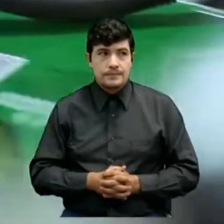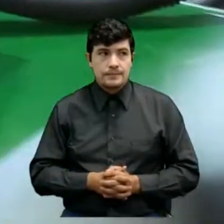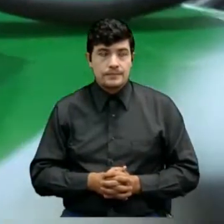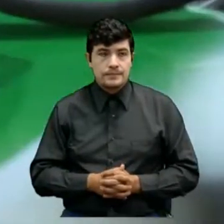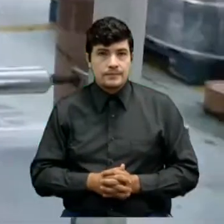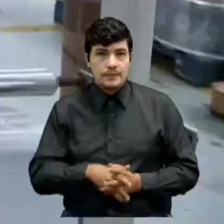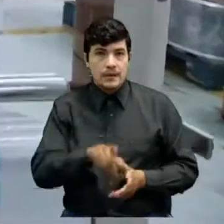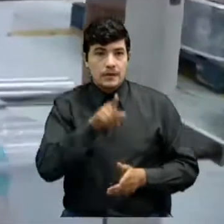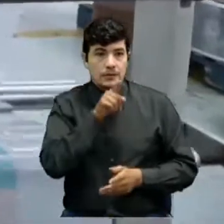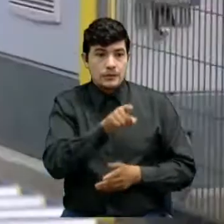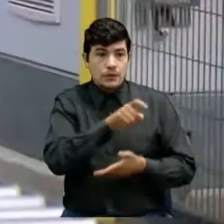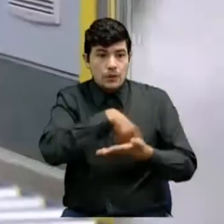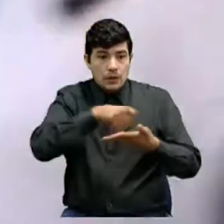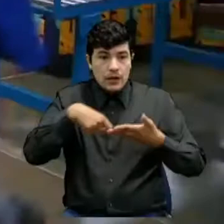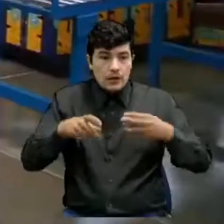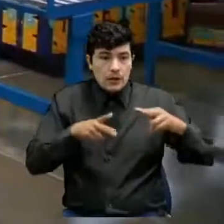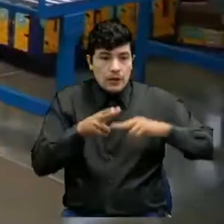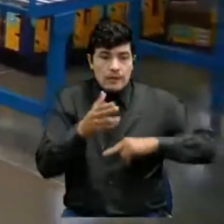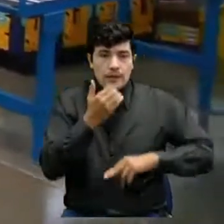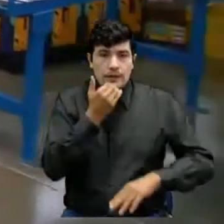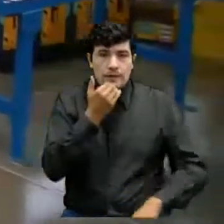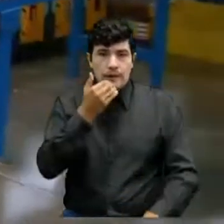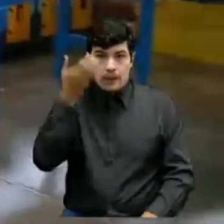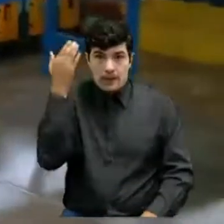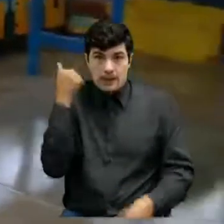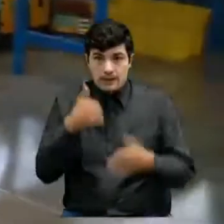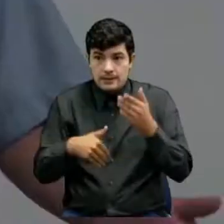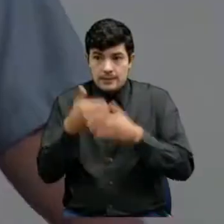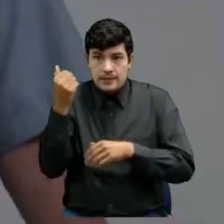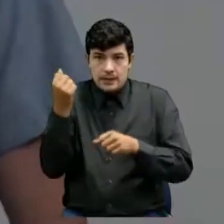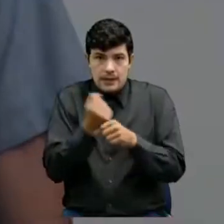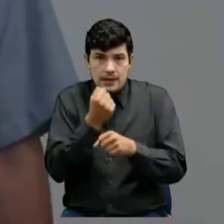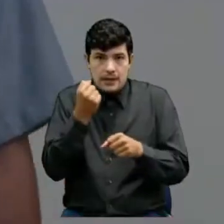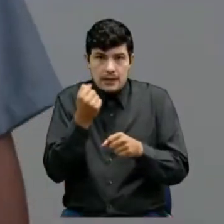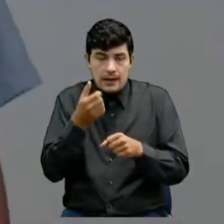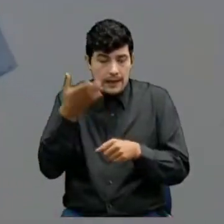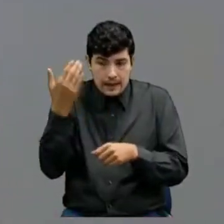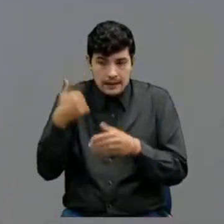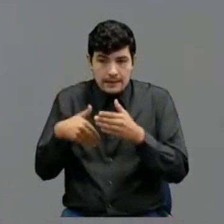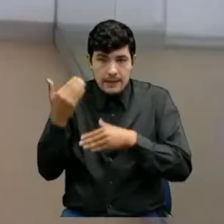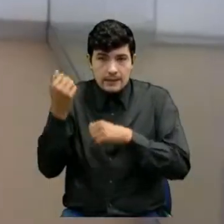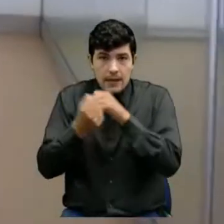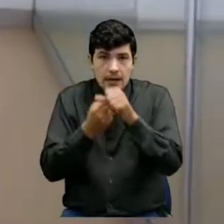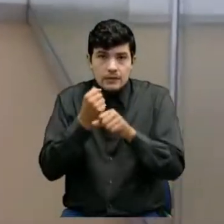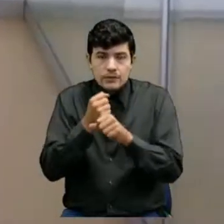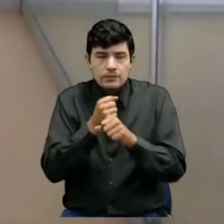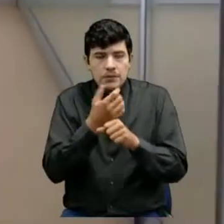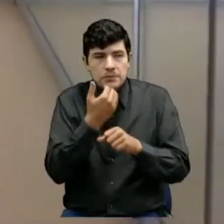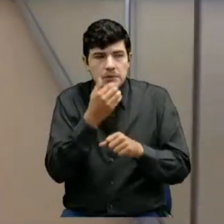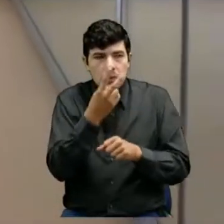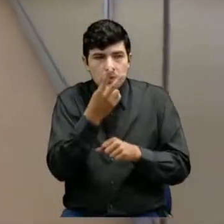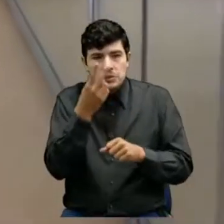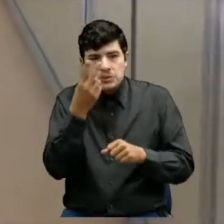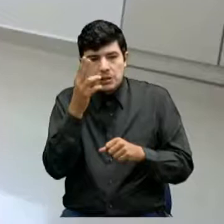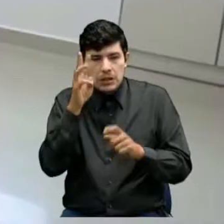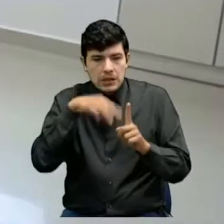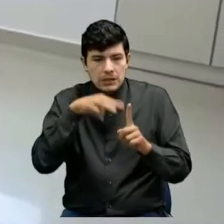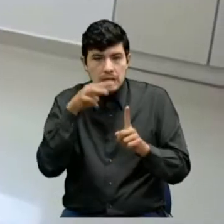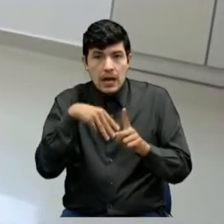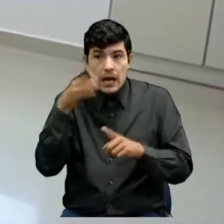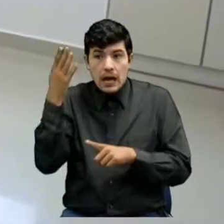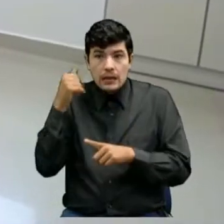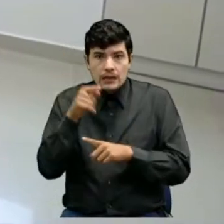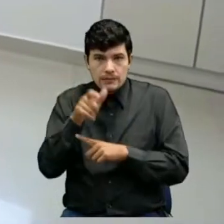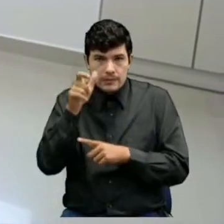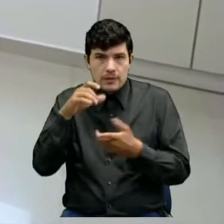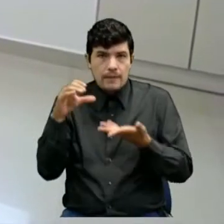el contrato se suspendió, por ejemplo, al principio de año, por ejemplo, unos 2 o 3 meses, a mitad de año el empleador debió